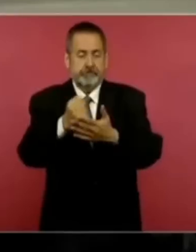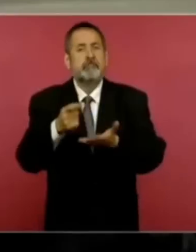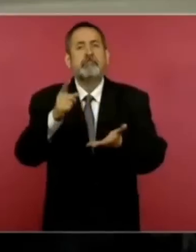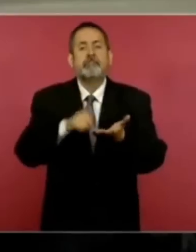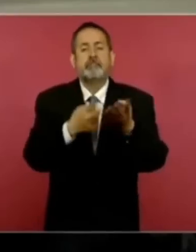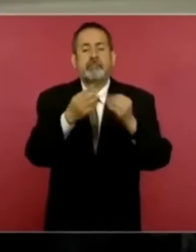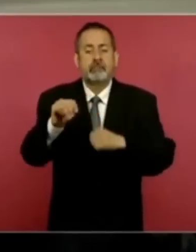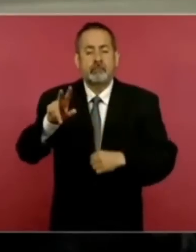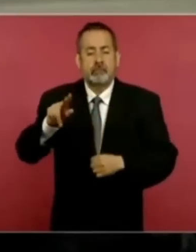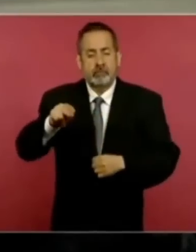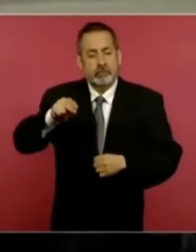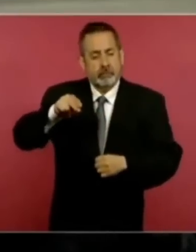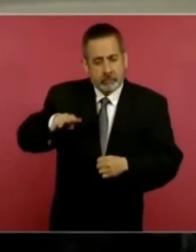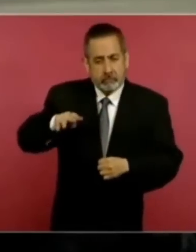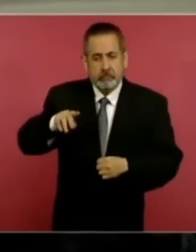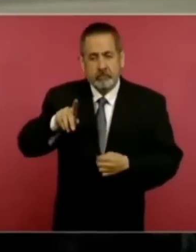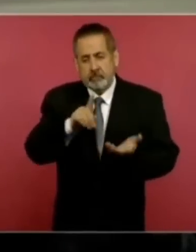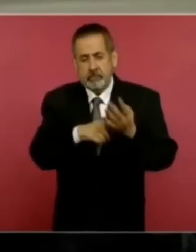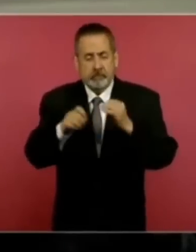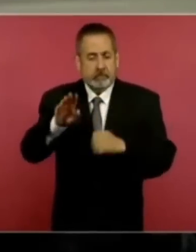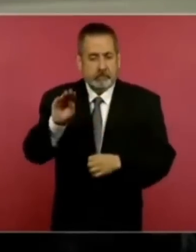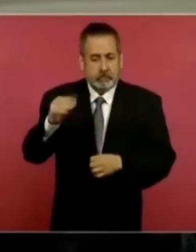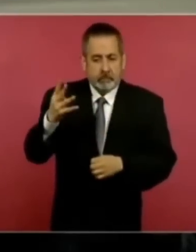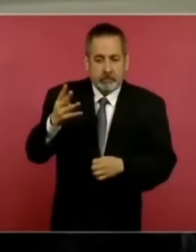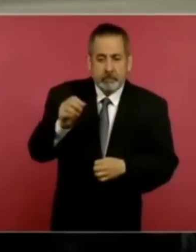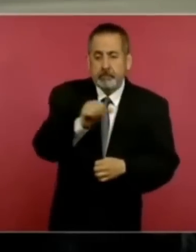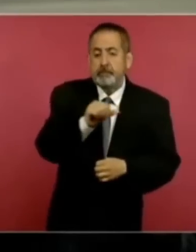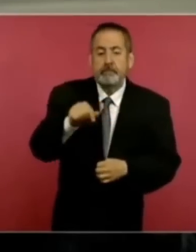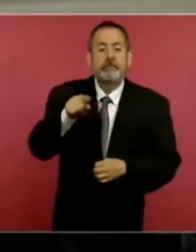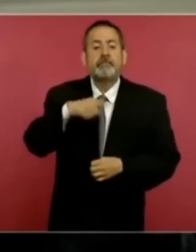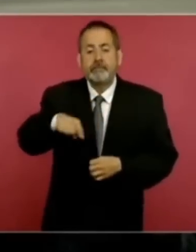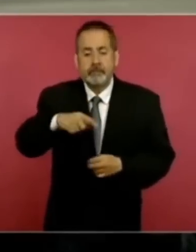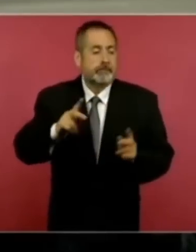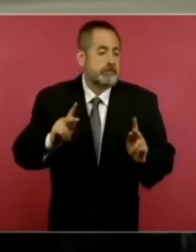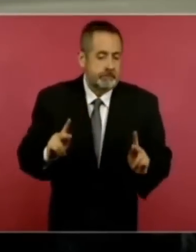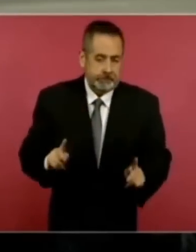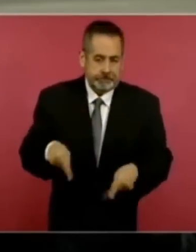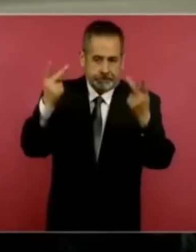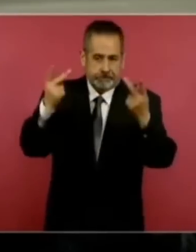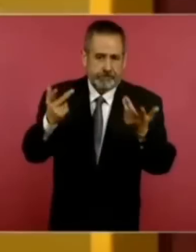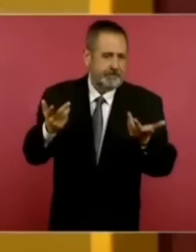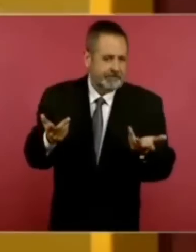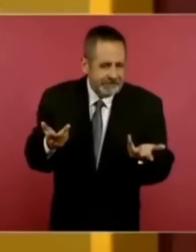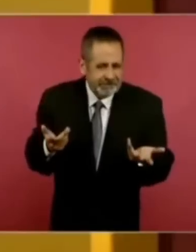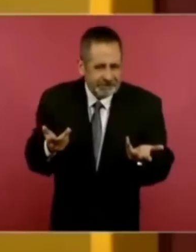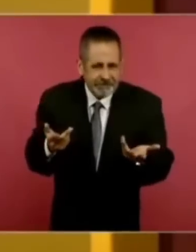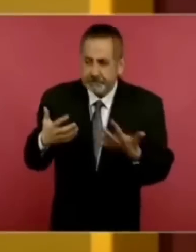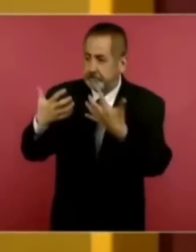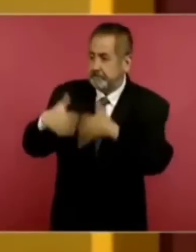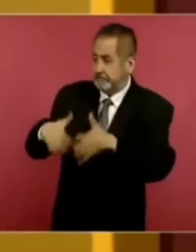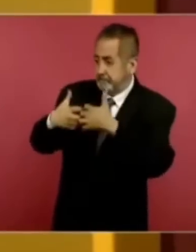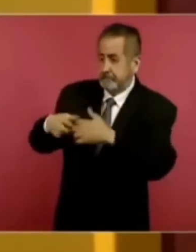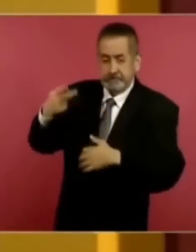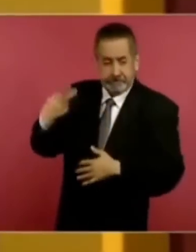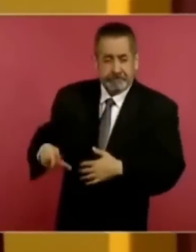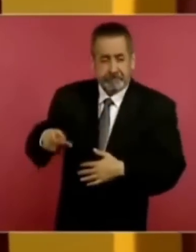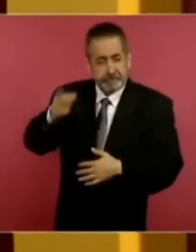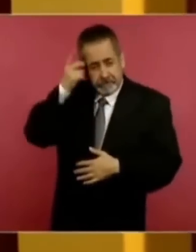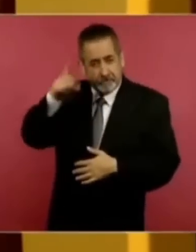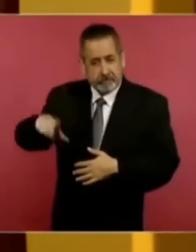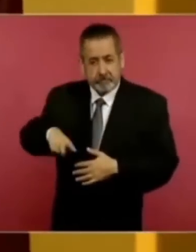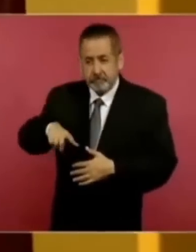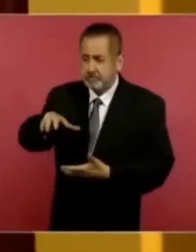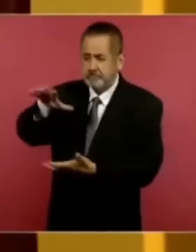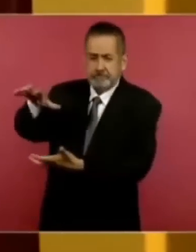1989-1994, que permitió la venta de importantes empresas públicas al sector